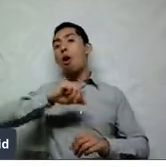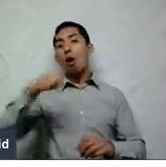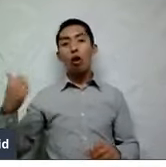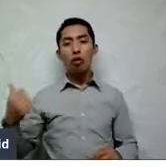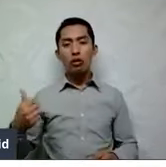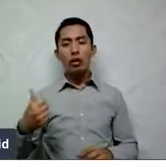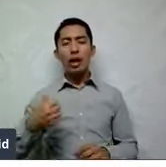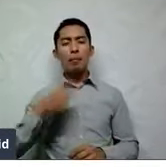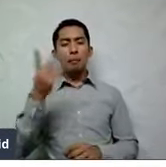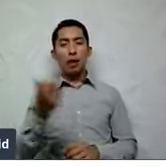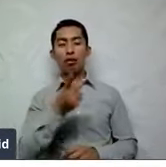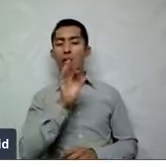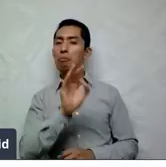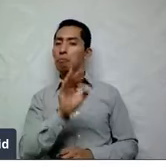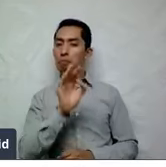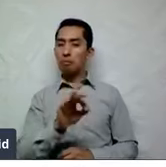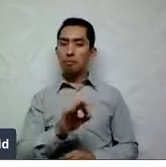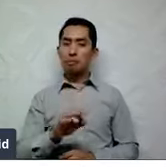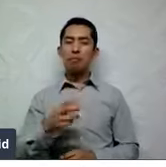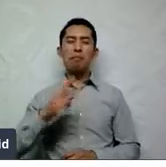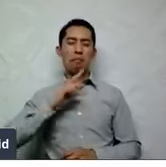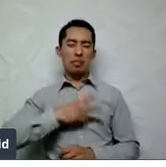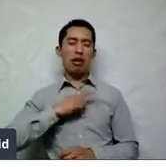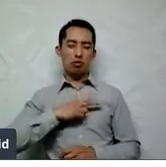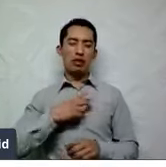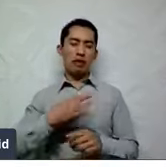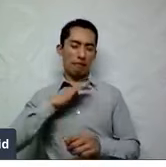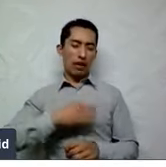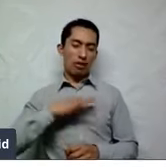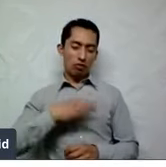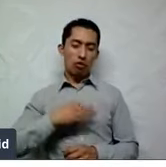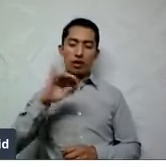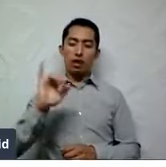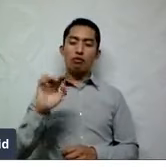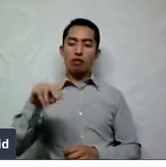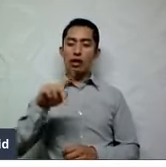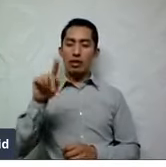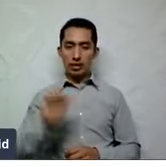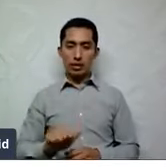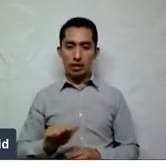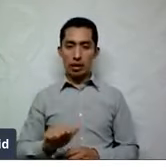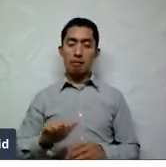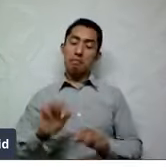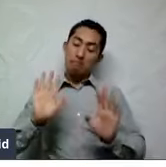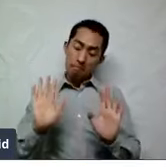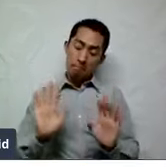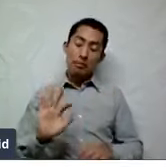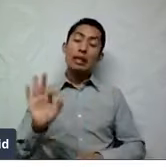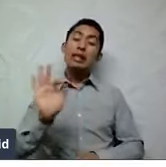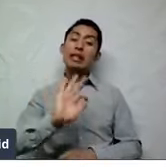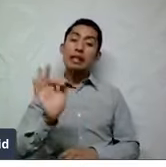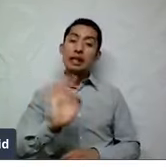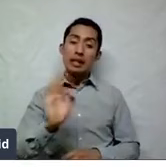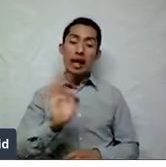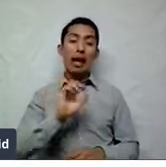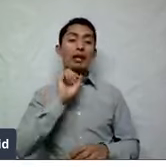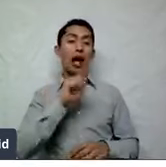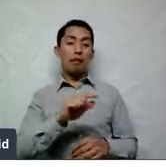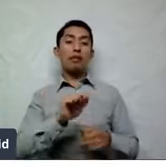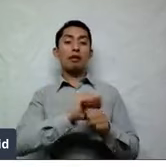excelente pregunta. Este virus de la influenza y muy probablemente el virus de